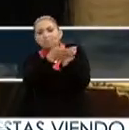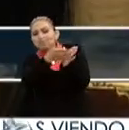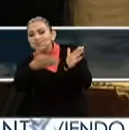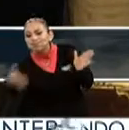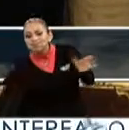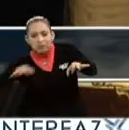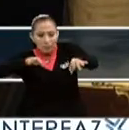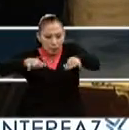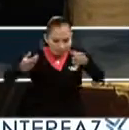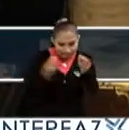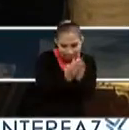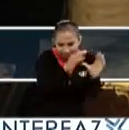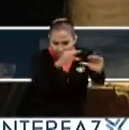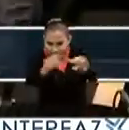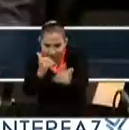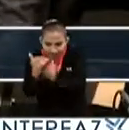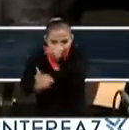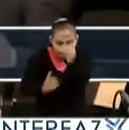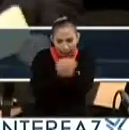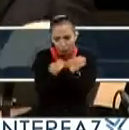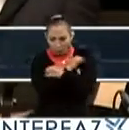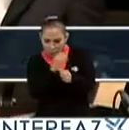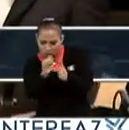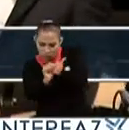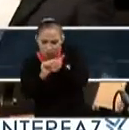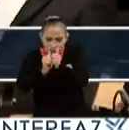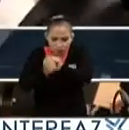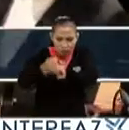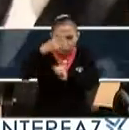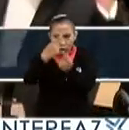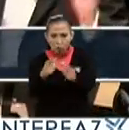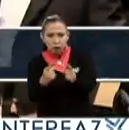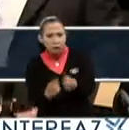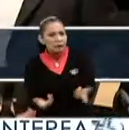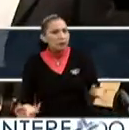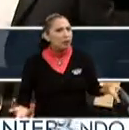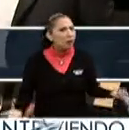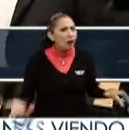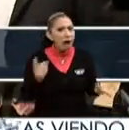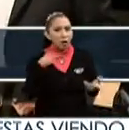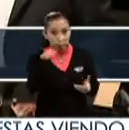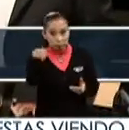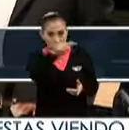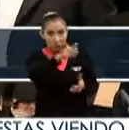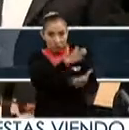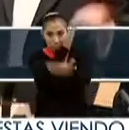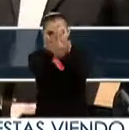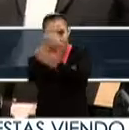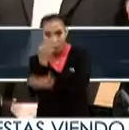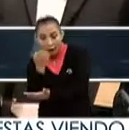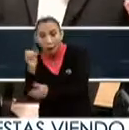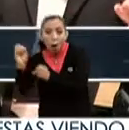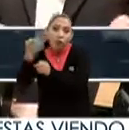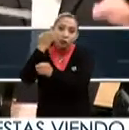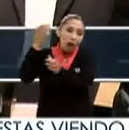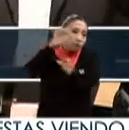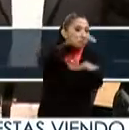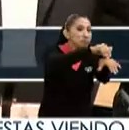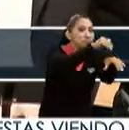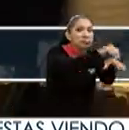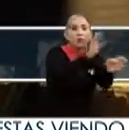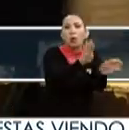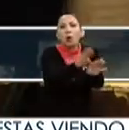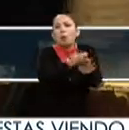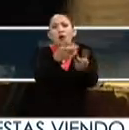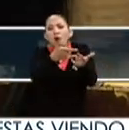este trabajo de formación, de educación en la música? ¿Ustedes van a las escuelas van a ustedes? ¿Cómo